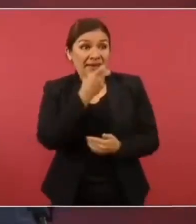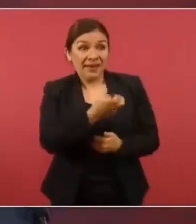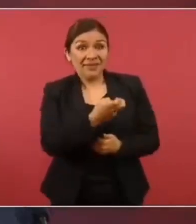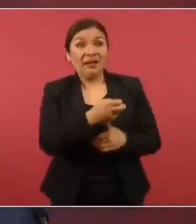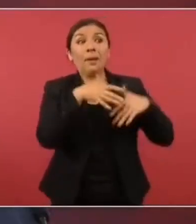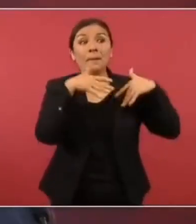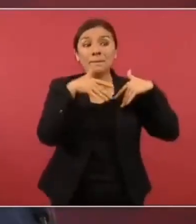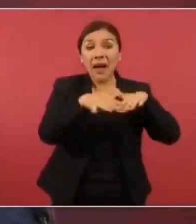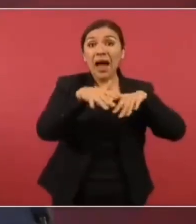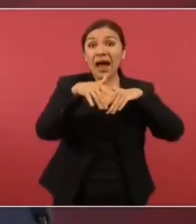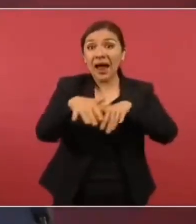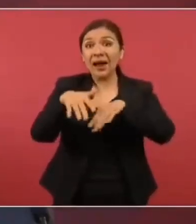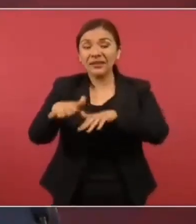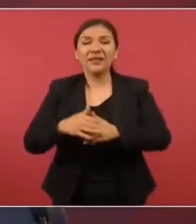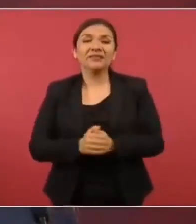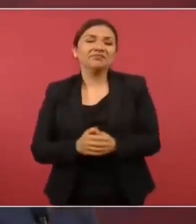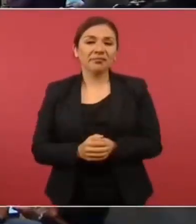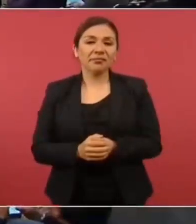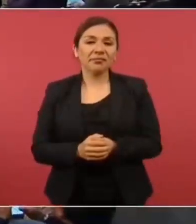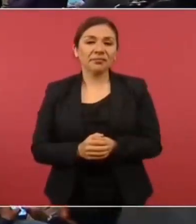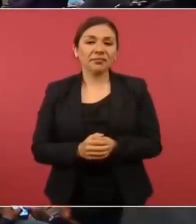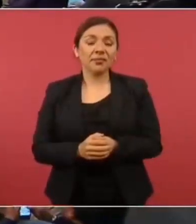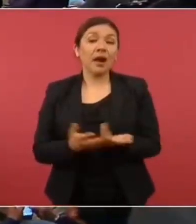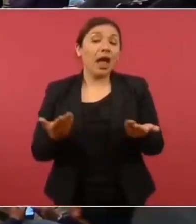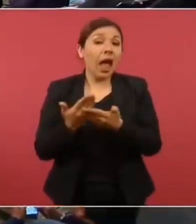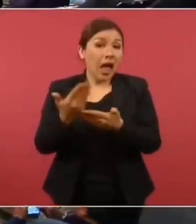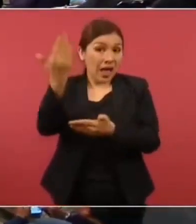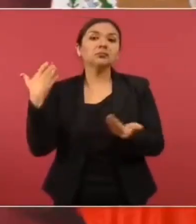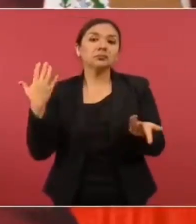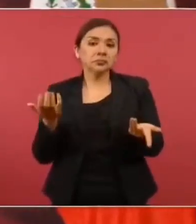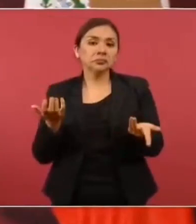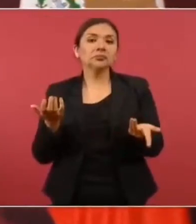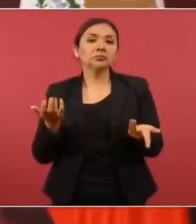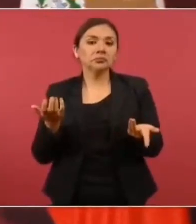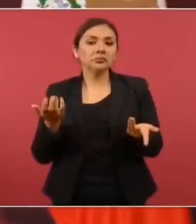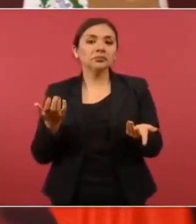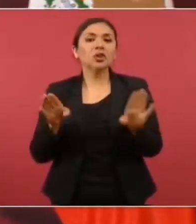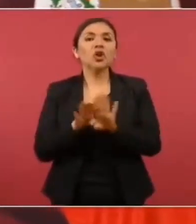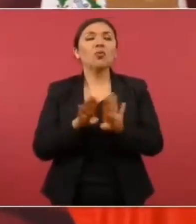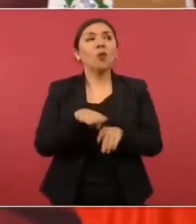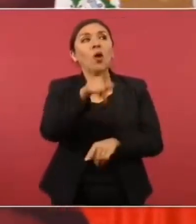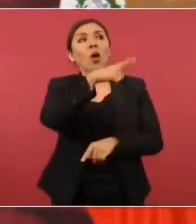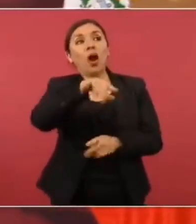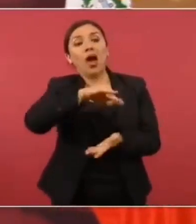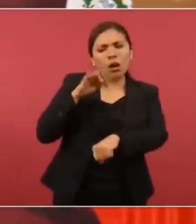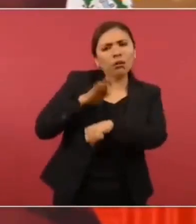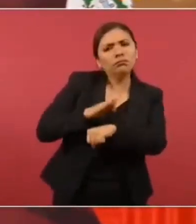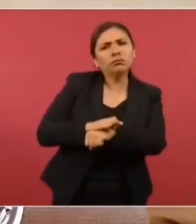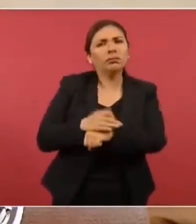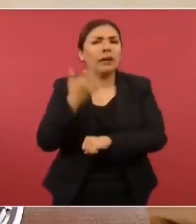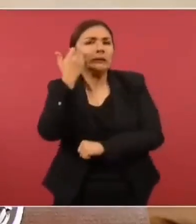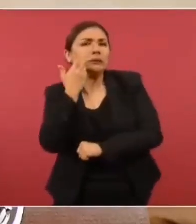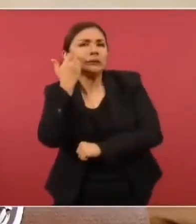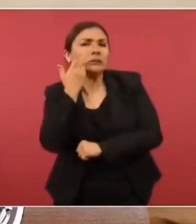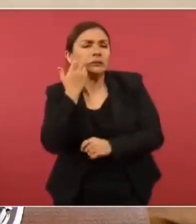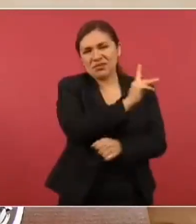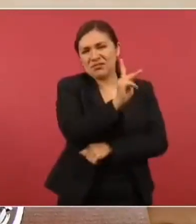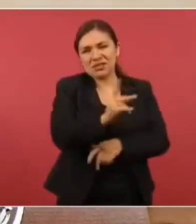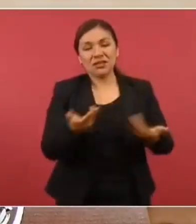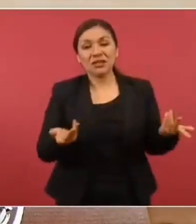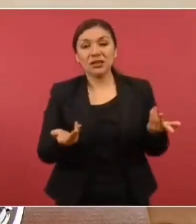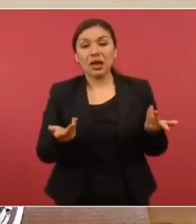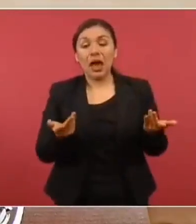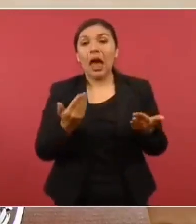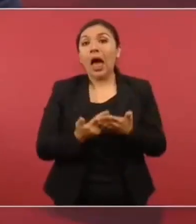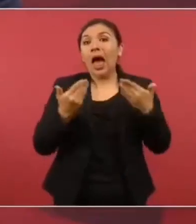todos. Y antes, pues simulaban que eran distintos, el PRI y el PAN, y